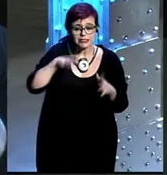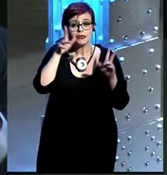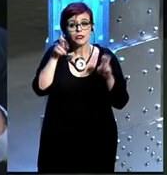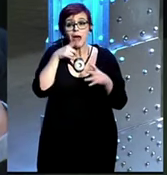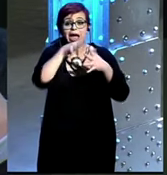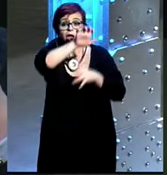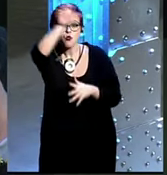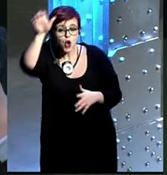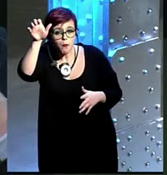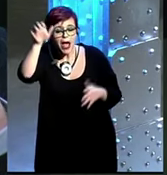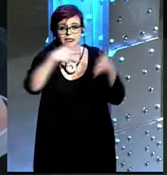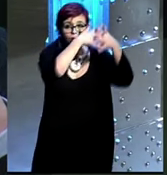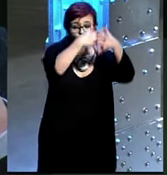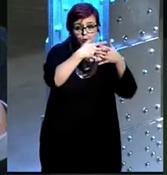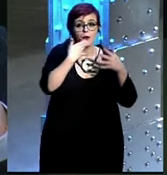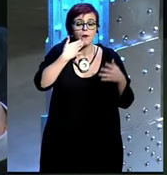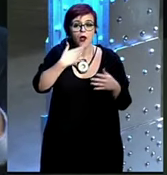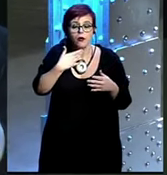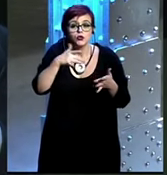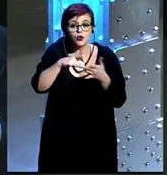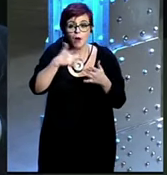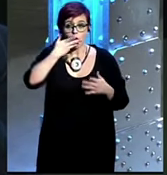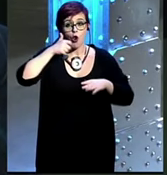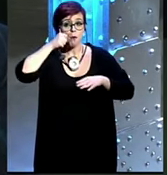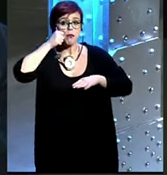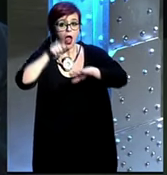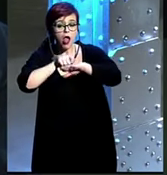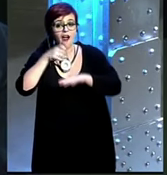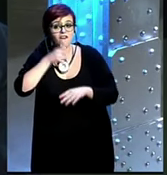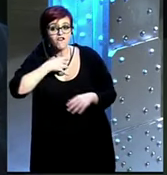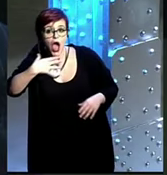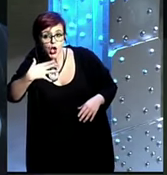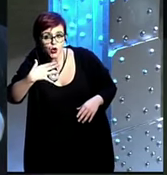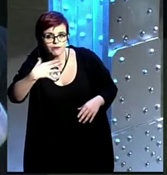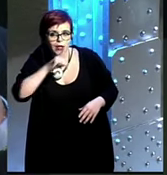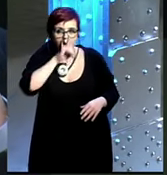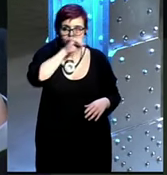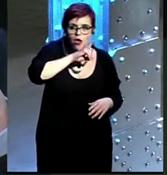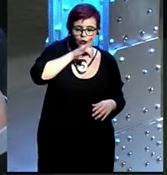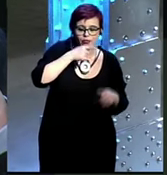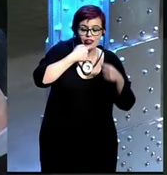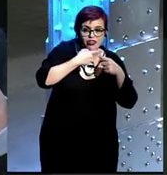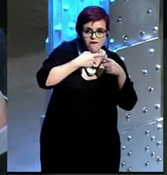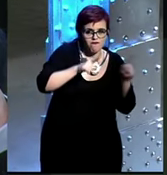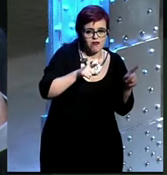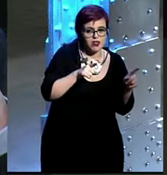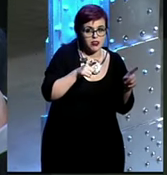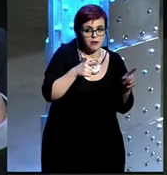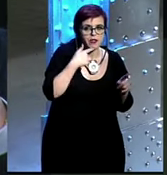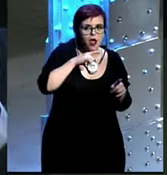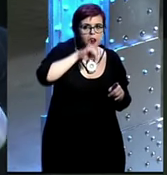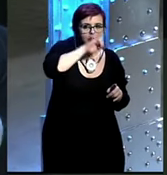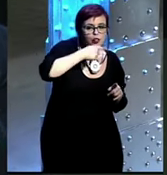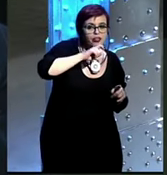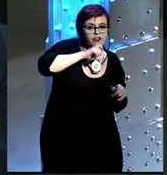en Estados Unidos ser una persona blanca que ser una persona negra. Pero no se puede curar el ser negro o no se puede hacer desaparecer.